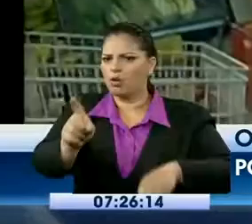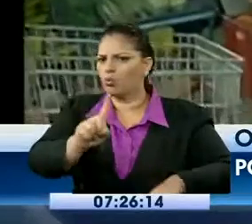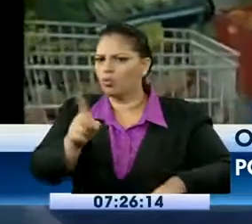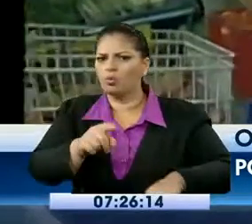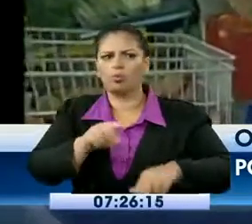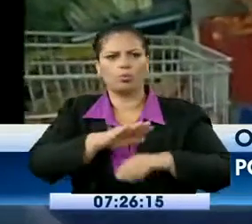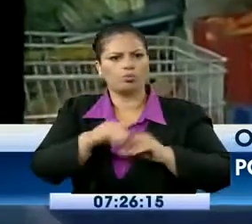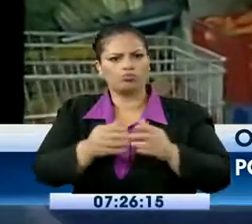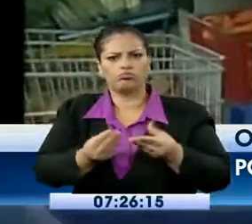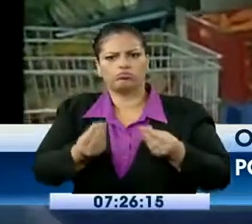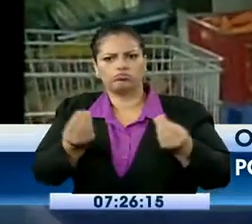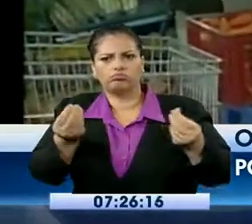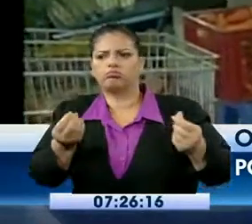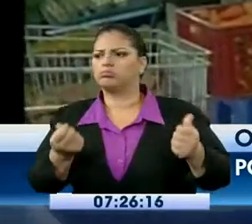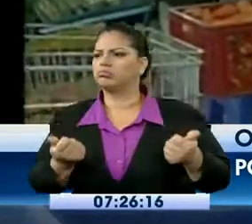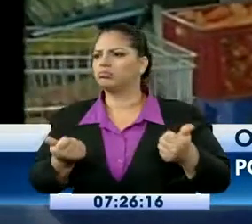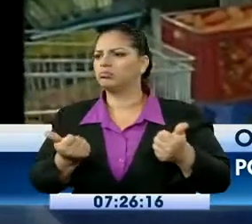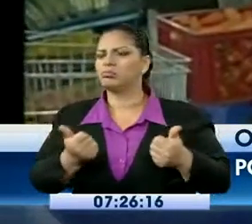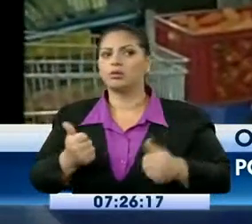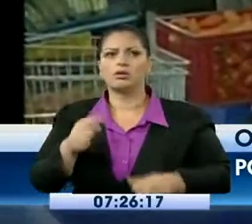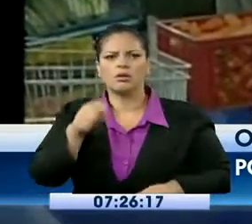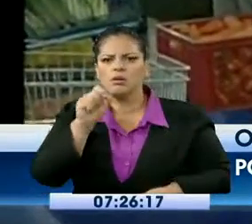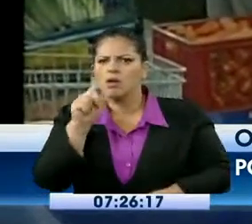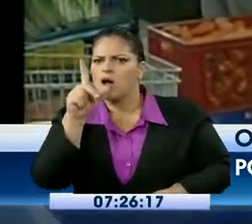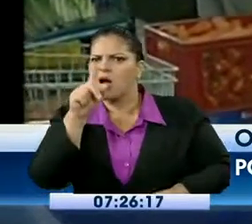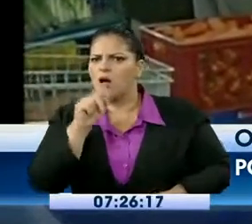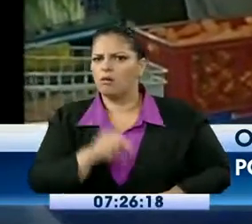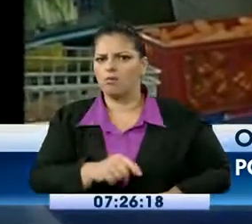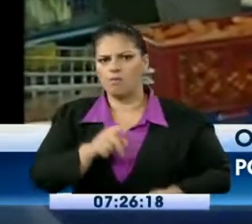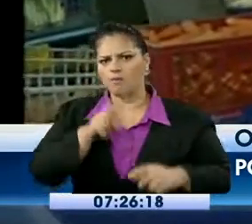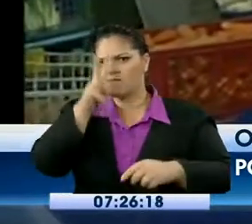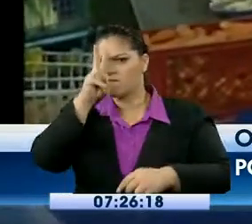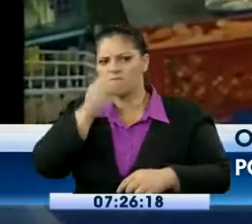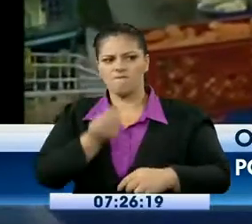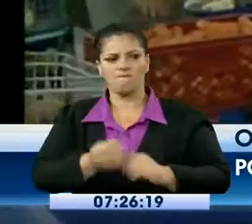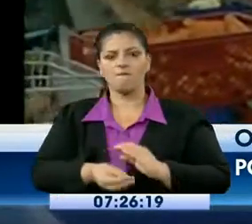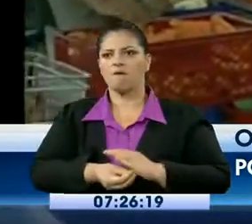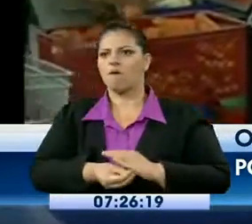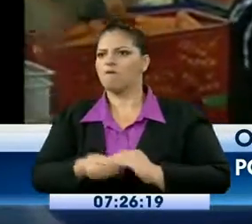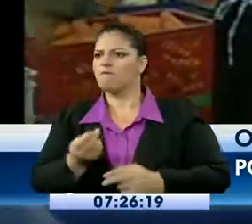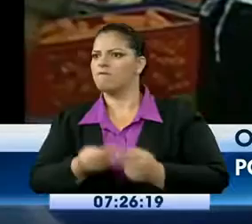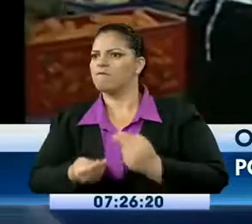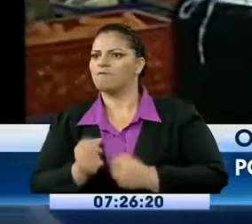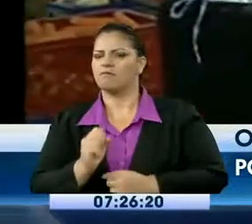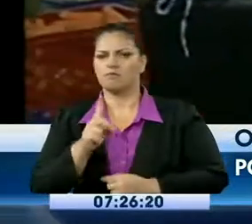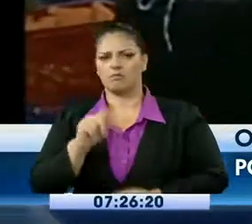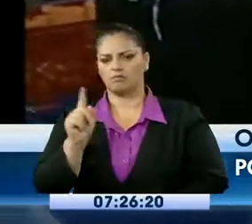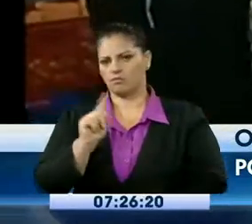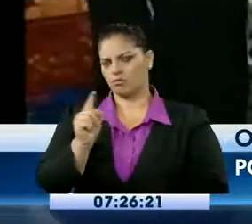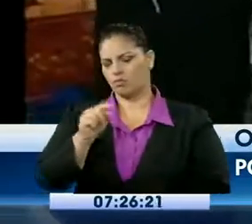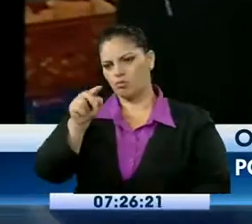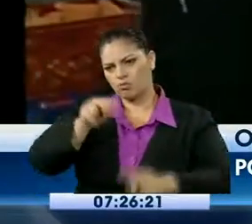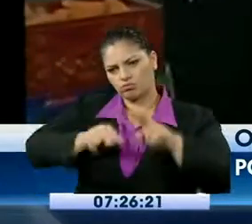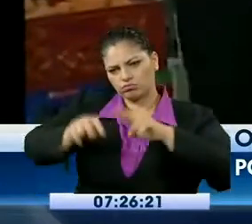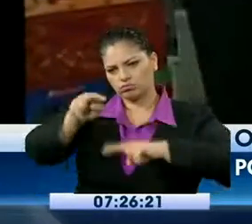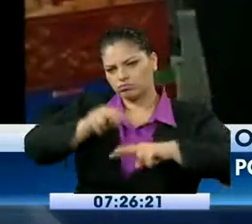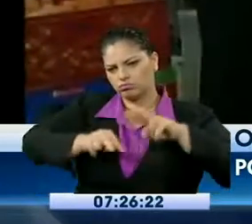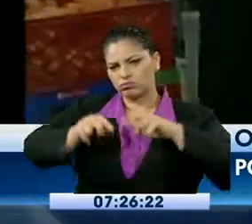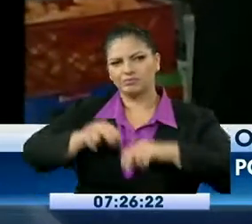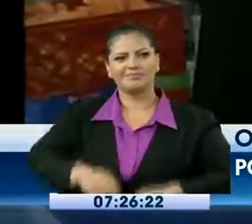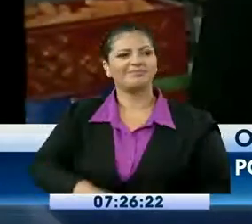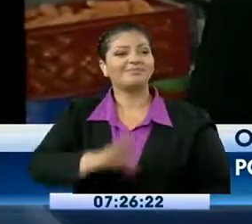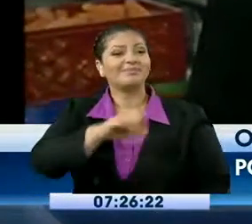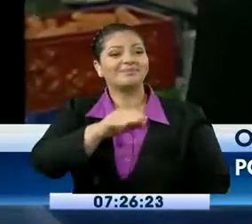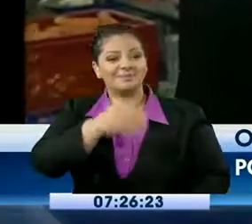dialogando ahora con los consumidores para conocer su punto de vista frente a los controles y asimismo sobre el servicio. Amiga, buen